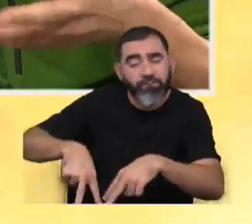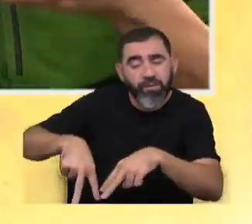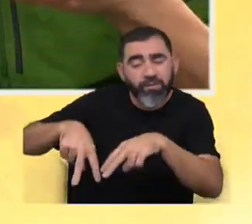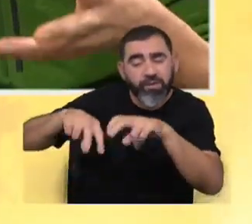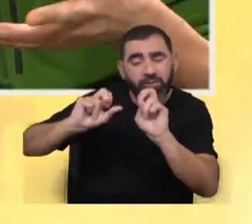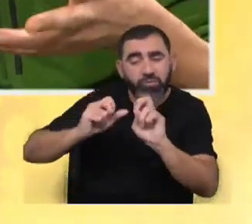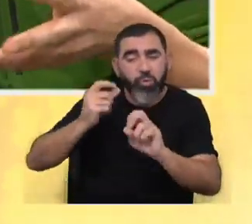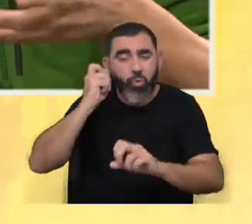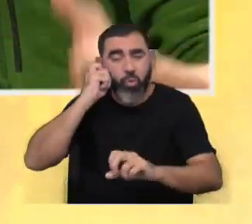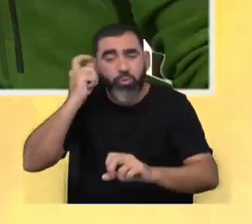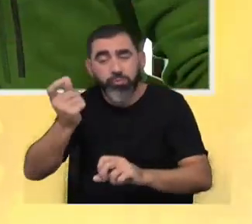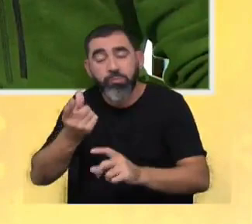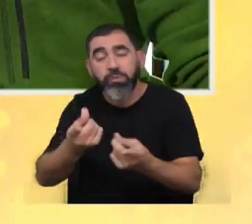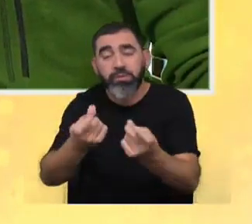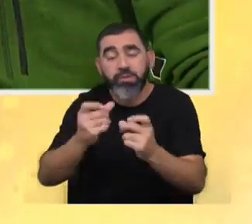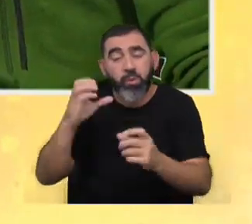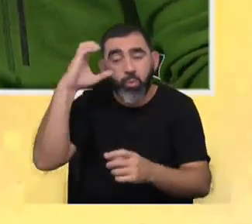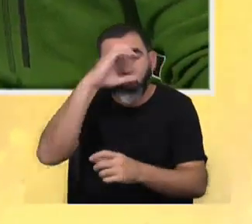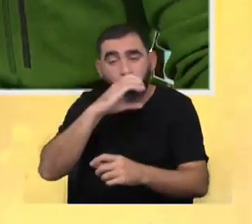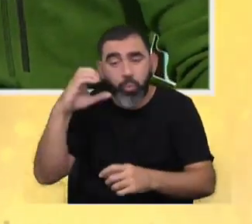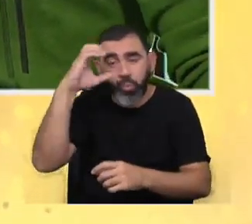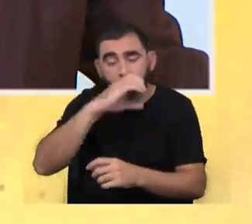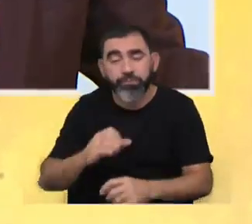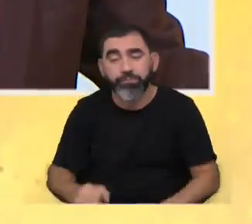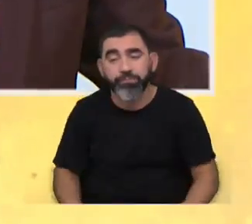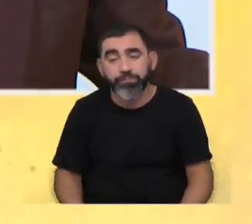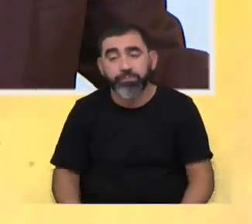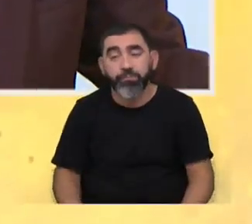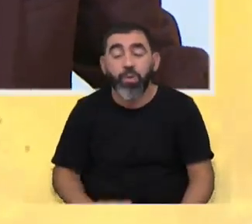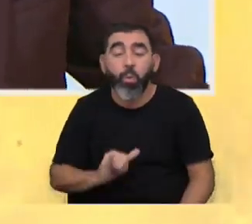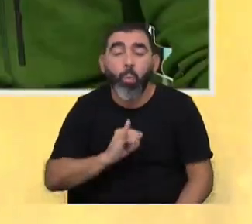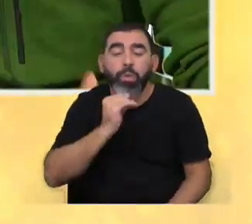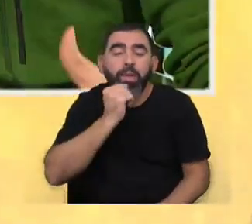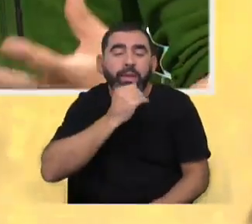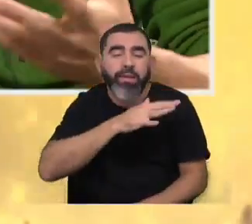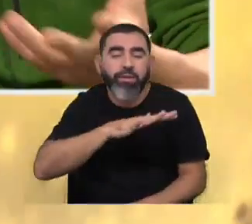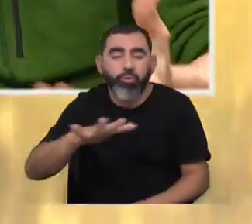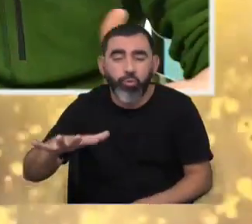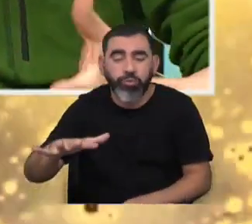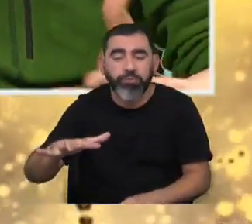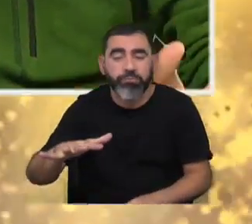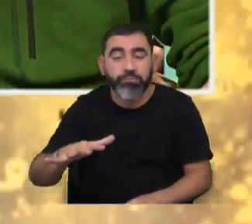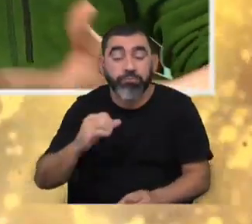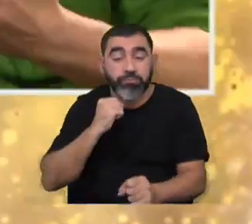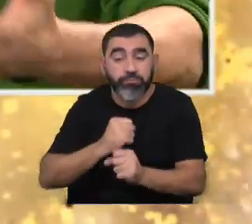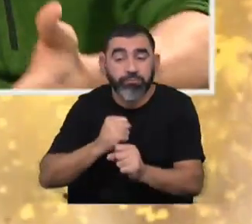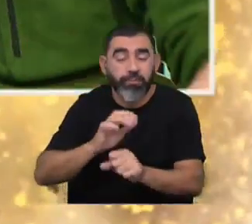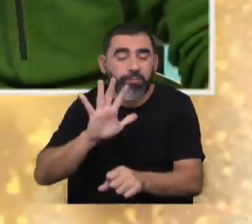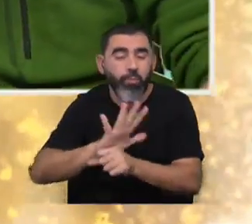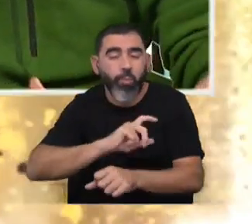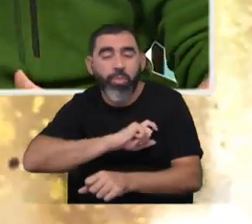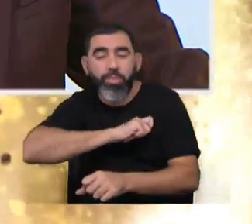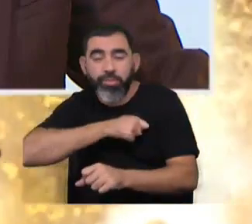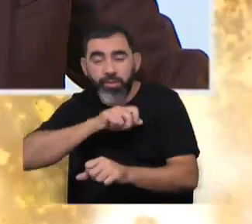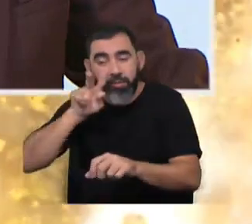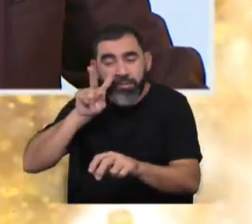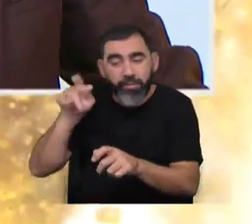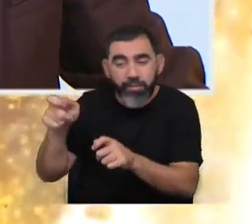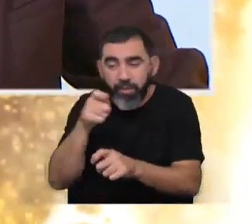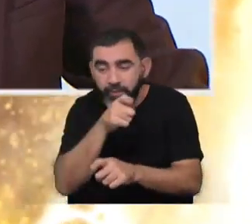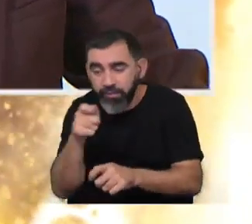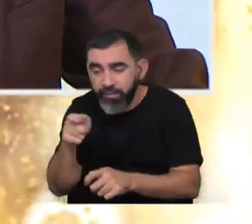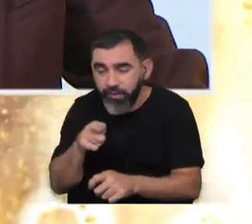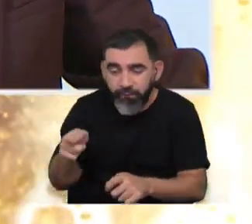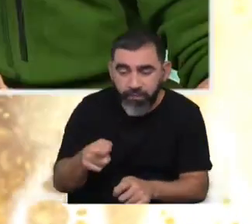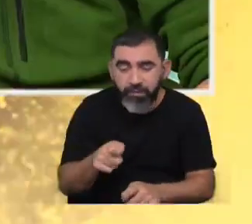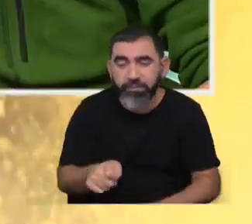precisamos conocimiento y precisamos curiosidad. Hay que contar una historia. Hay que contar una historia y es una labor detectivesca, por eso los paleodetectives. Esto sale